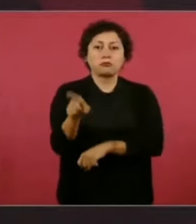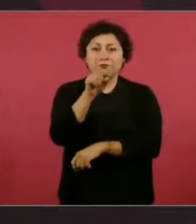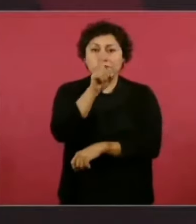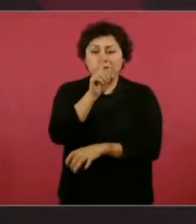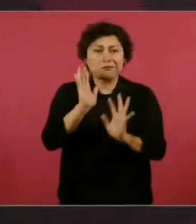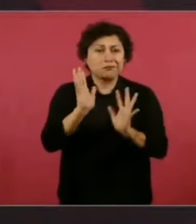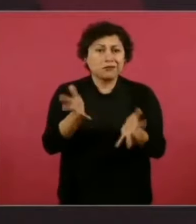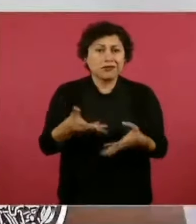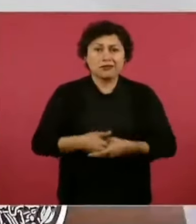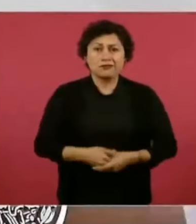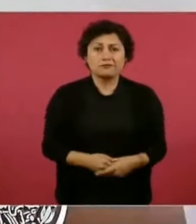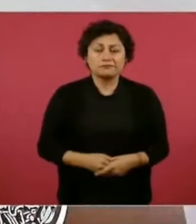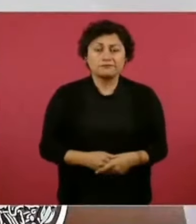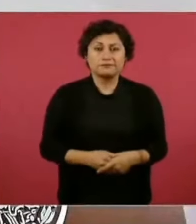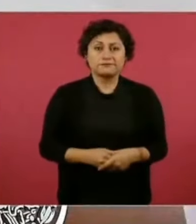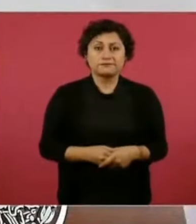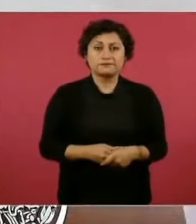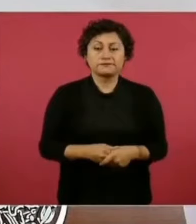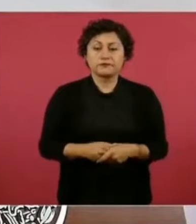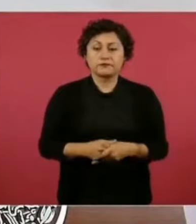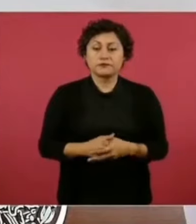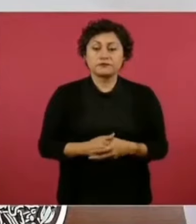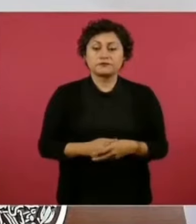y la